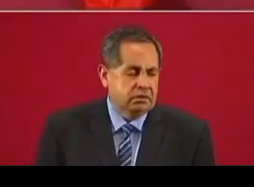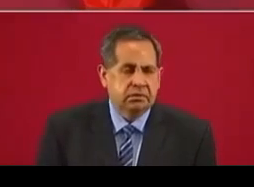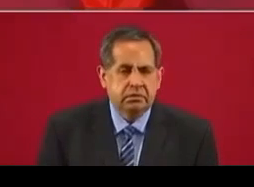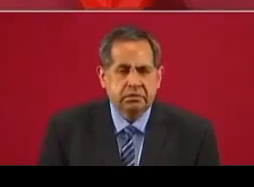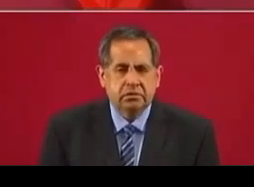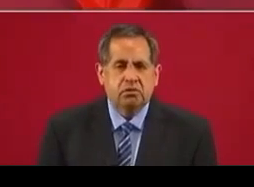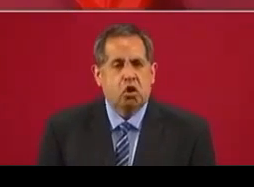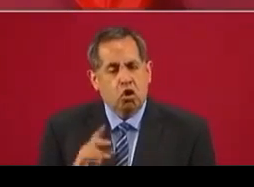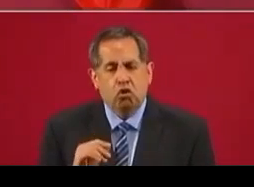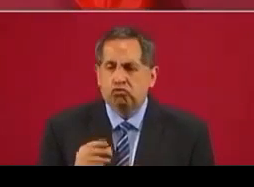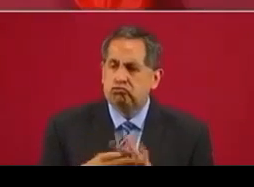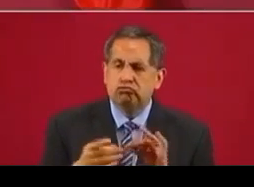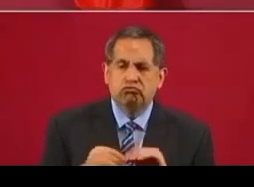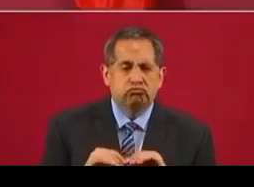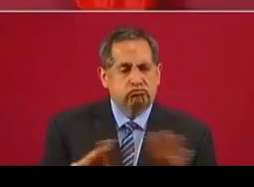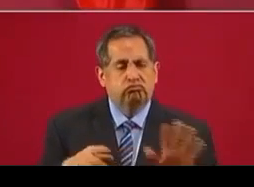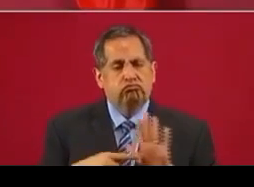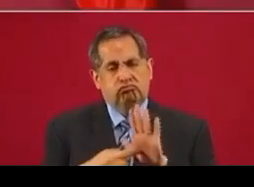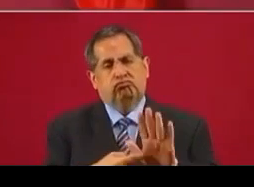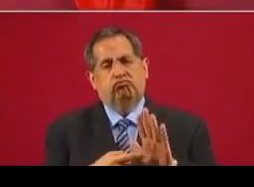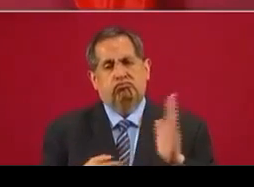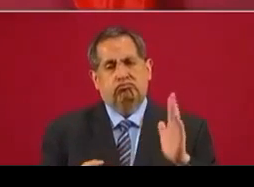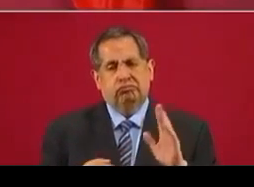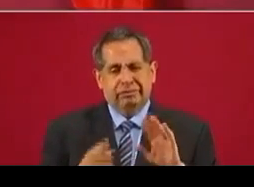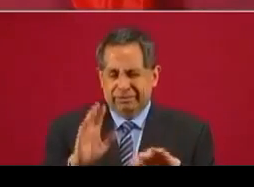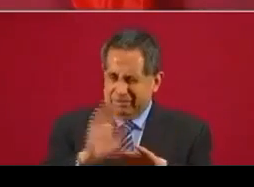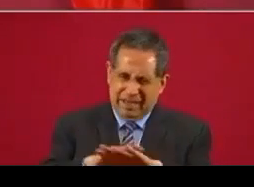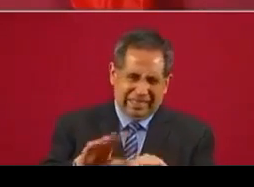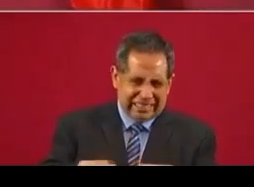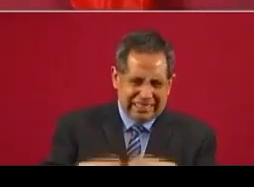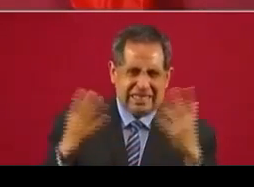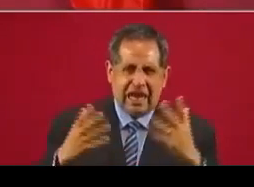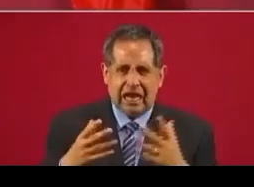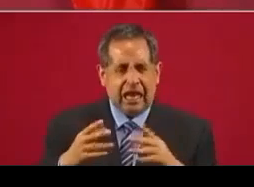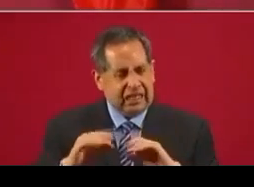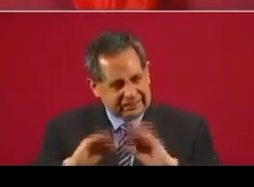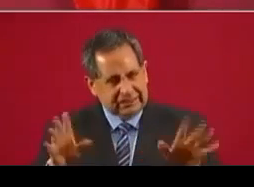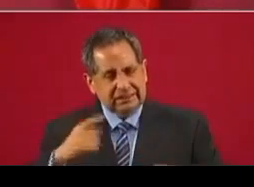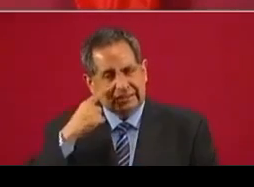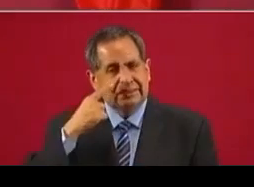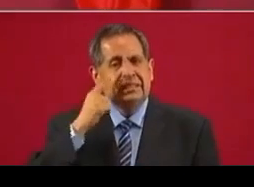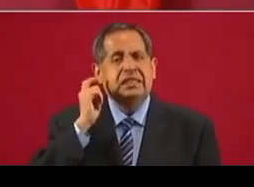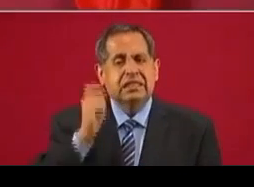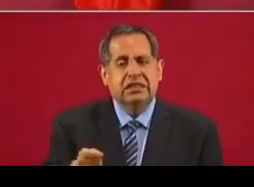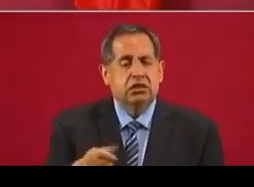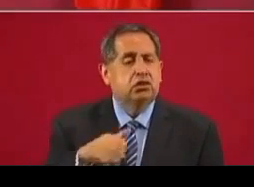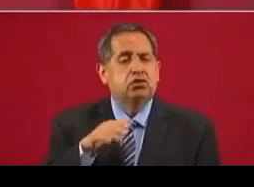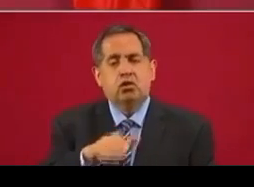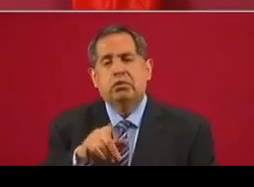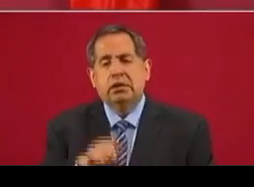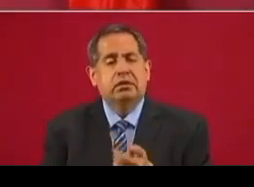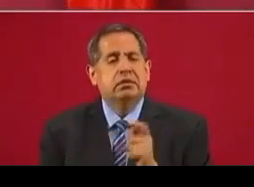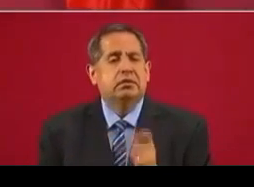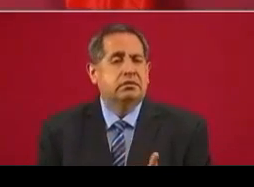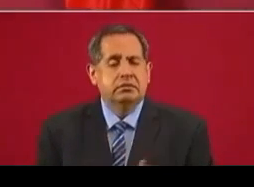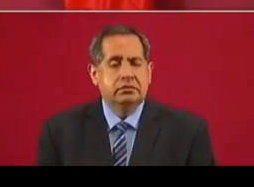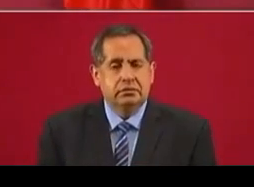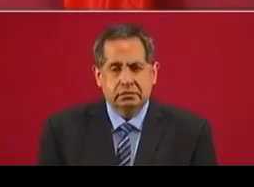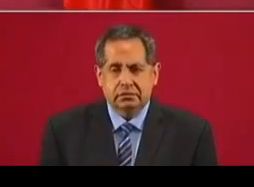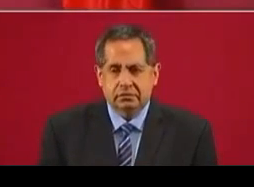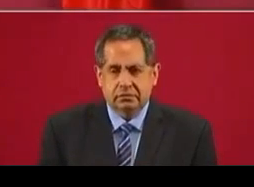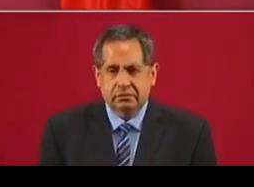y dejarla más clara sobre el asunto d